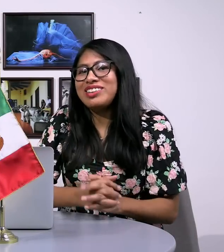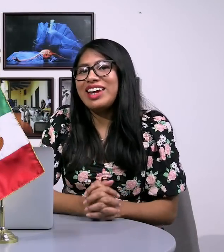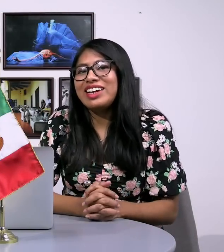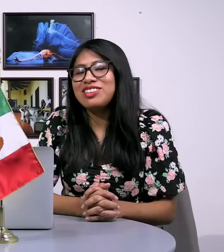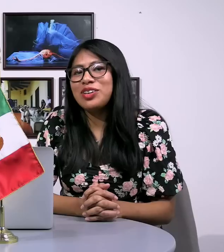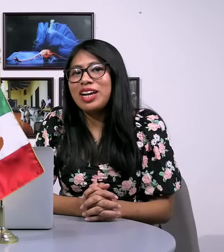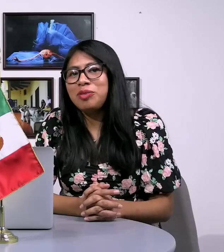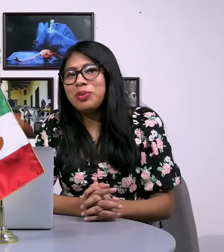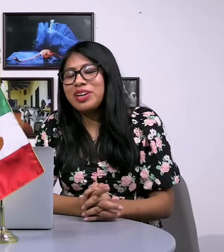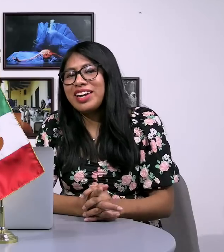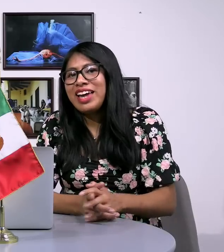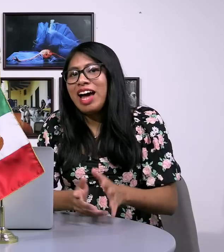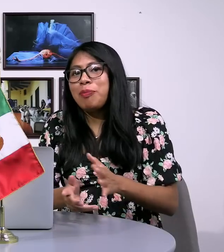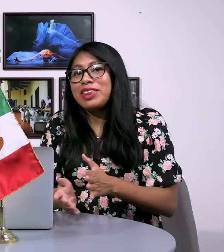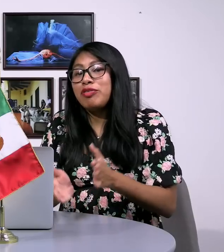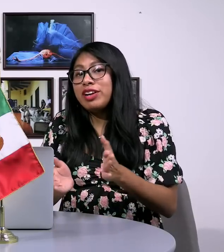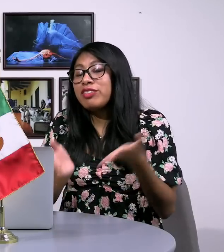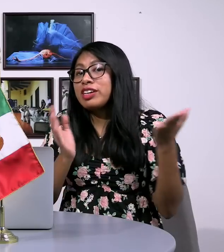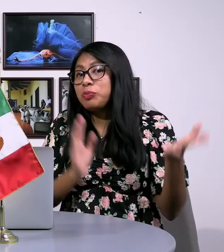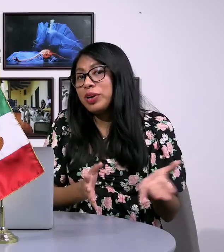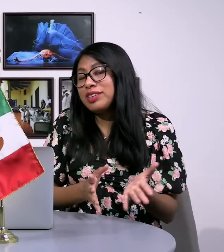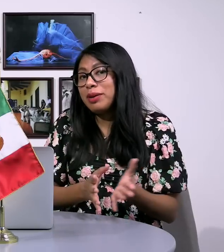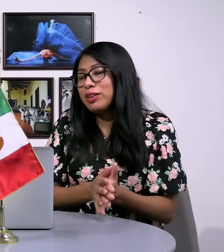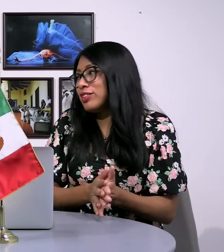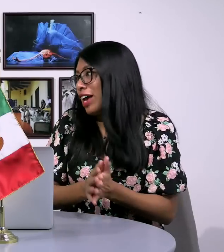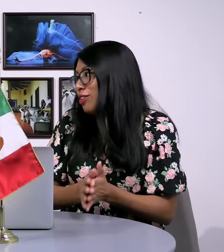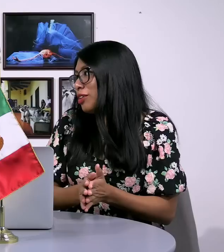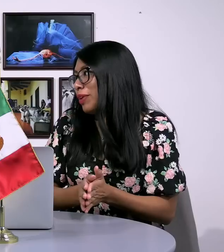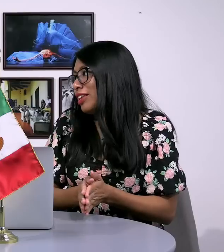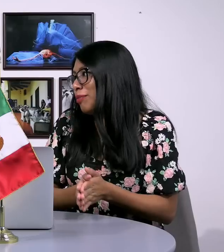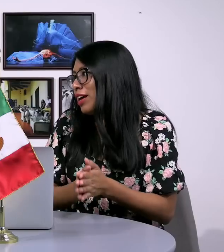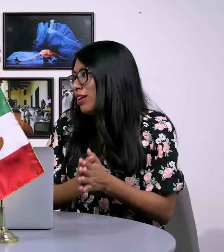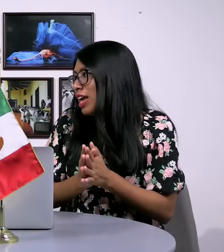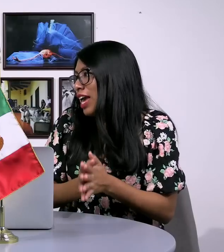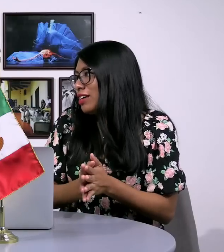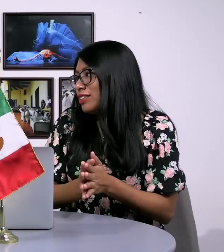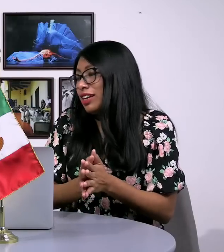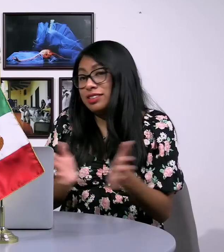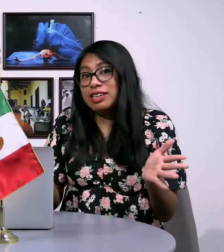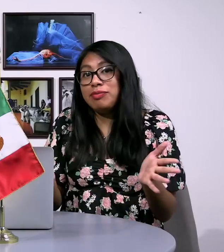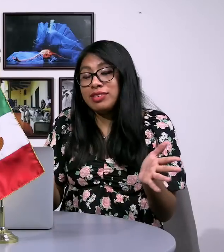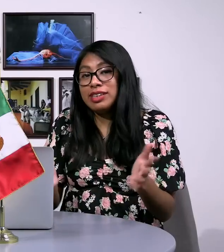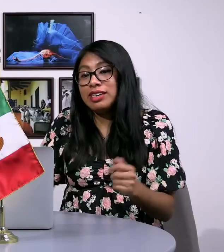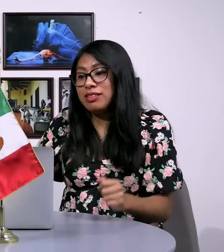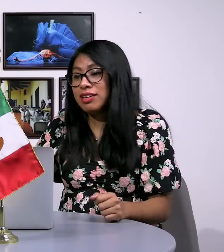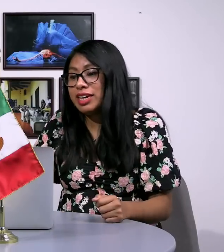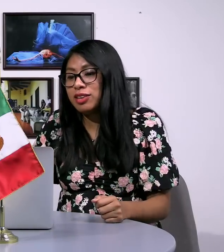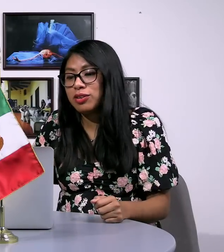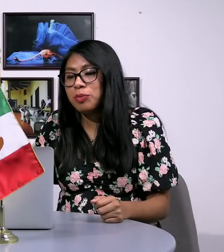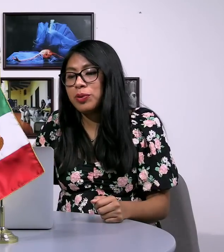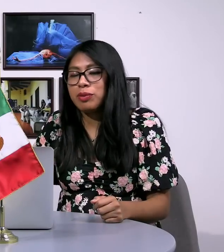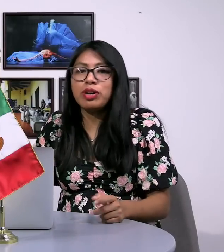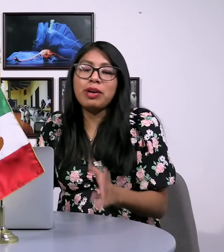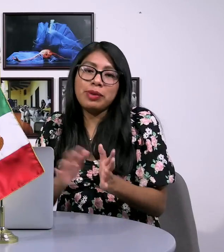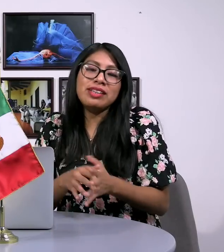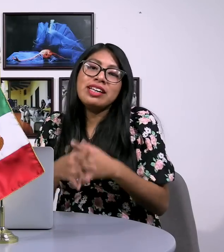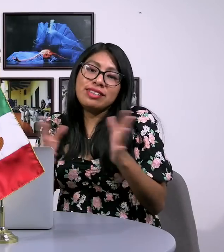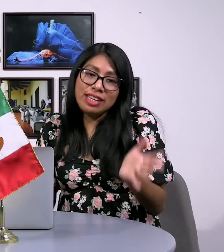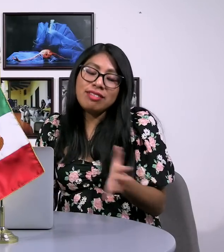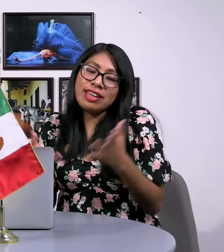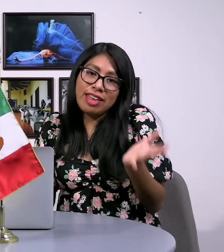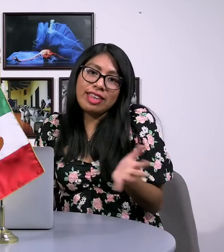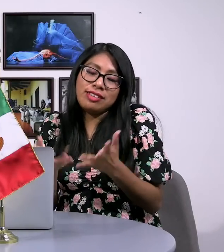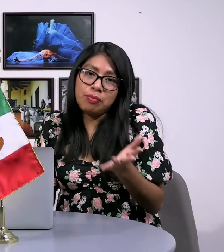tú pudieron estar en el Zócalo, porque aparte fueron después de varios años de pandemia, sin grito, ¿no? Porque, bueno, más